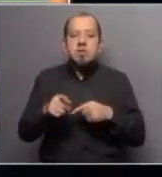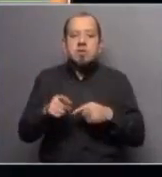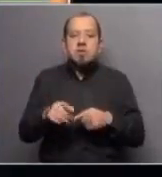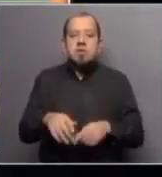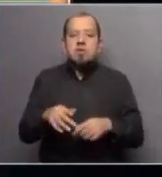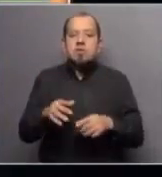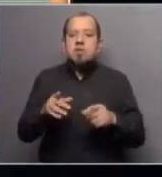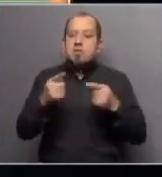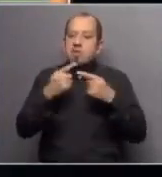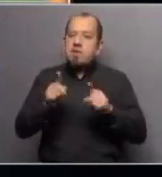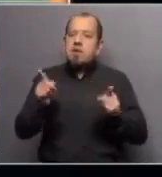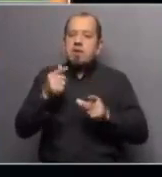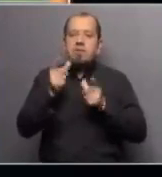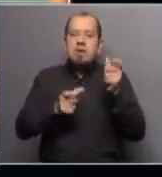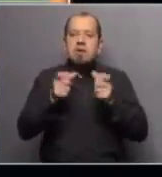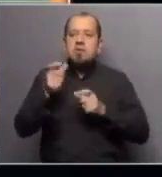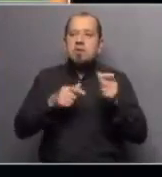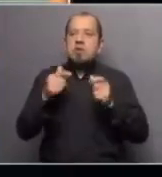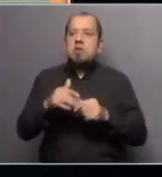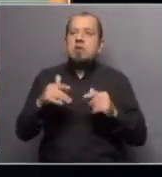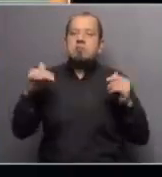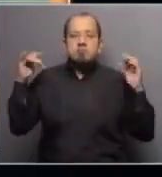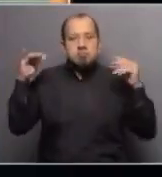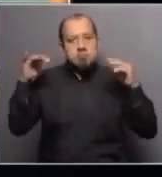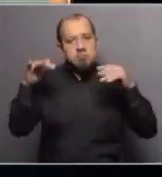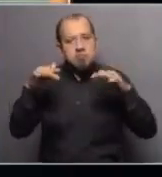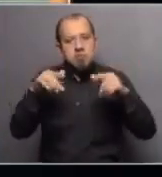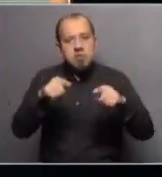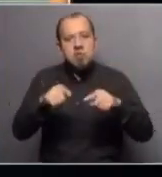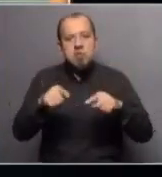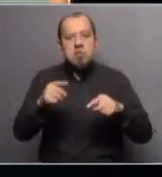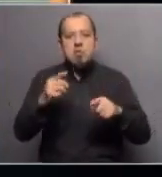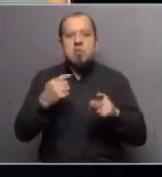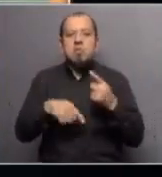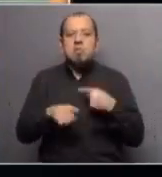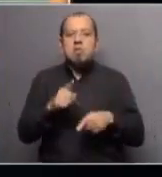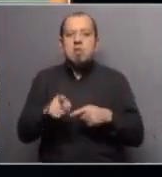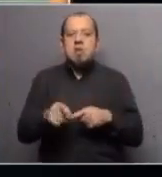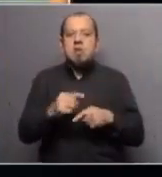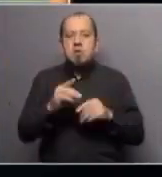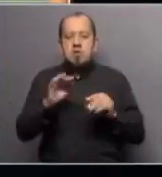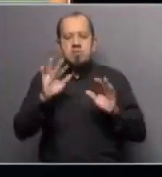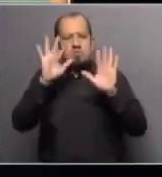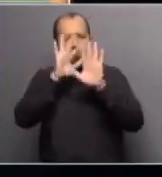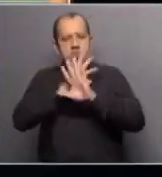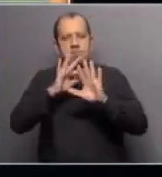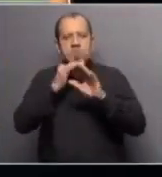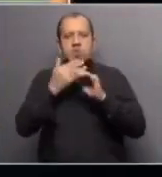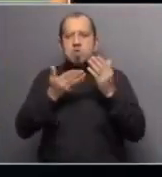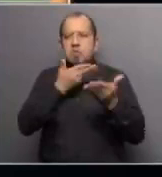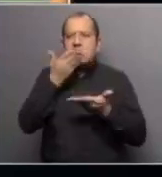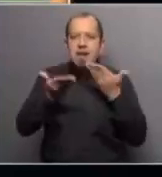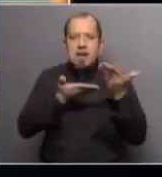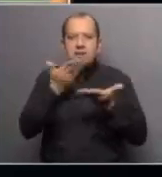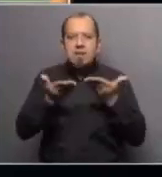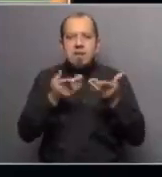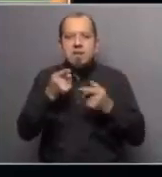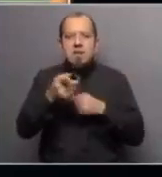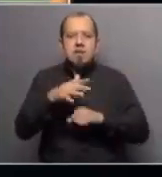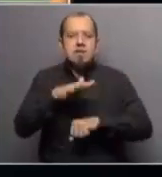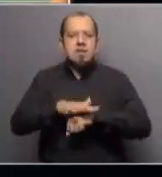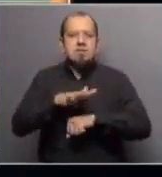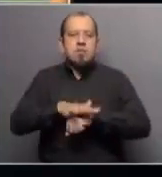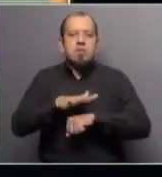de público que antes no concurría por esa razón a los tablados, pero en una especie de confusión. Carnaval es eso, es el